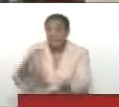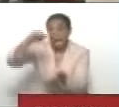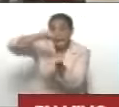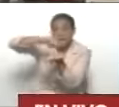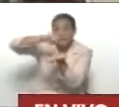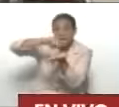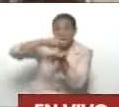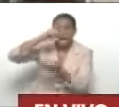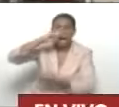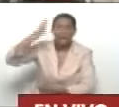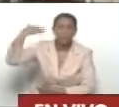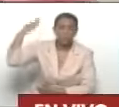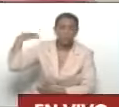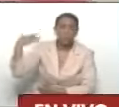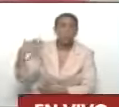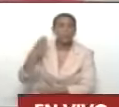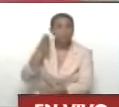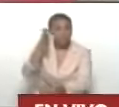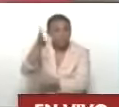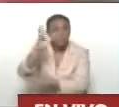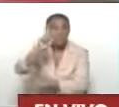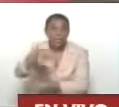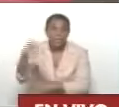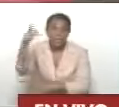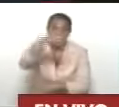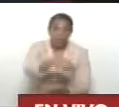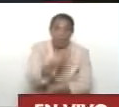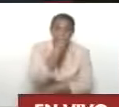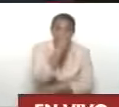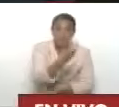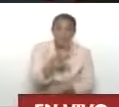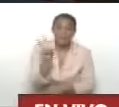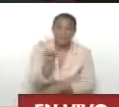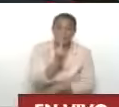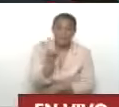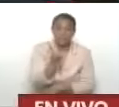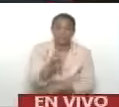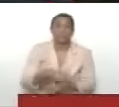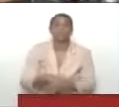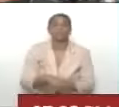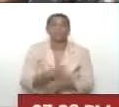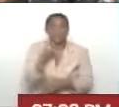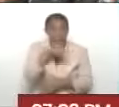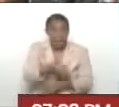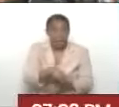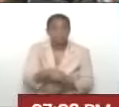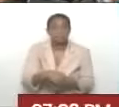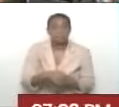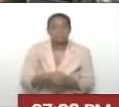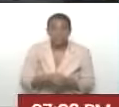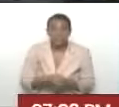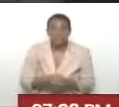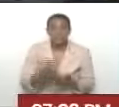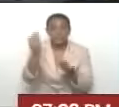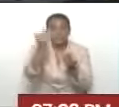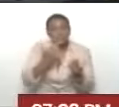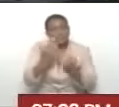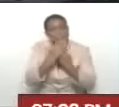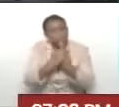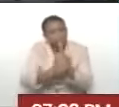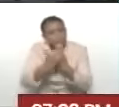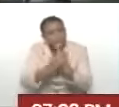Irán, que estuvieron presentes acá en la visita que nos hizo el presidente Ibrahim Raisi, las